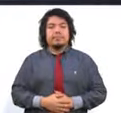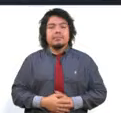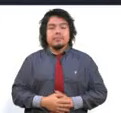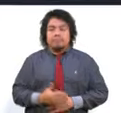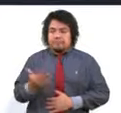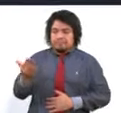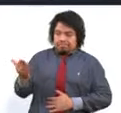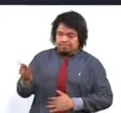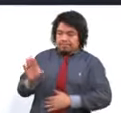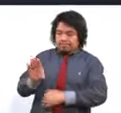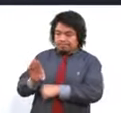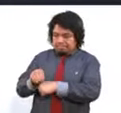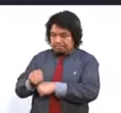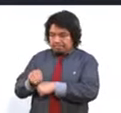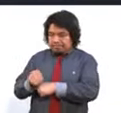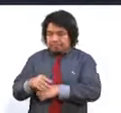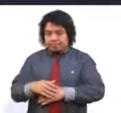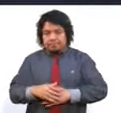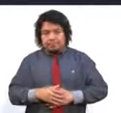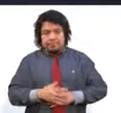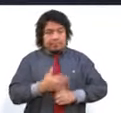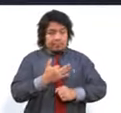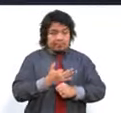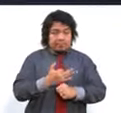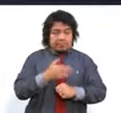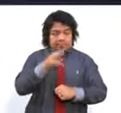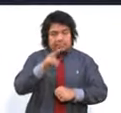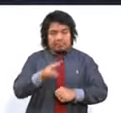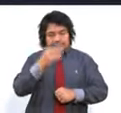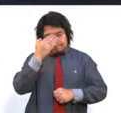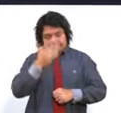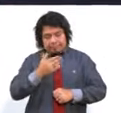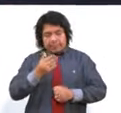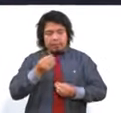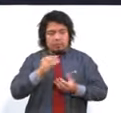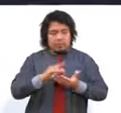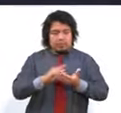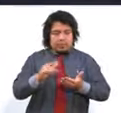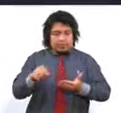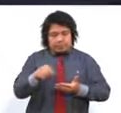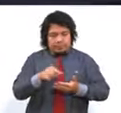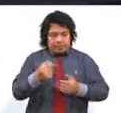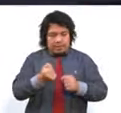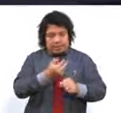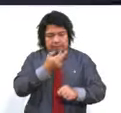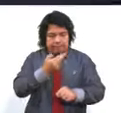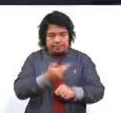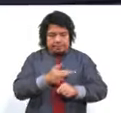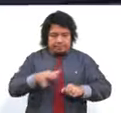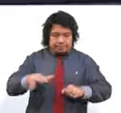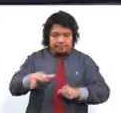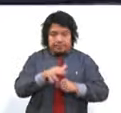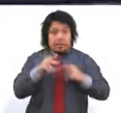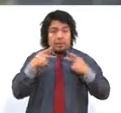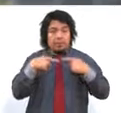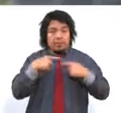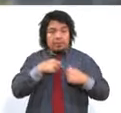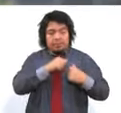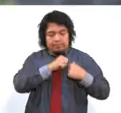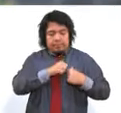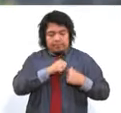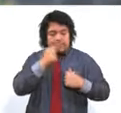Con su permiso, jefa de gobierno, queremos agradecer como equipo de la Secretaría de Seguridad Ciudadana la presencia de la secretaria